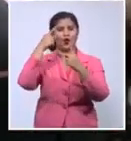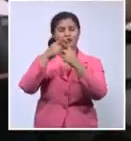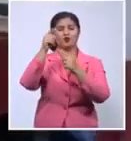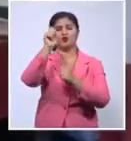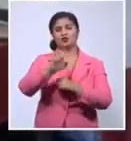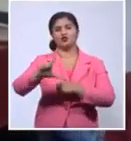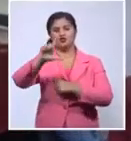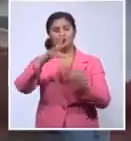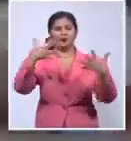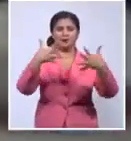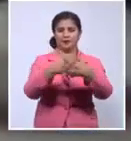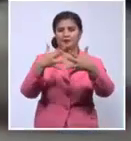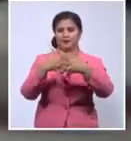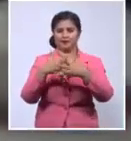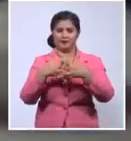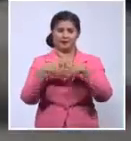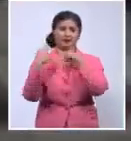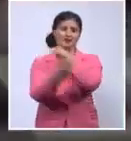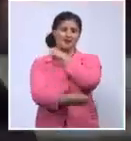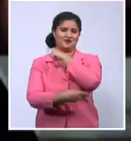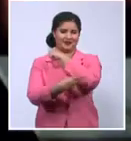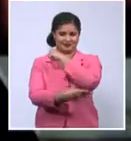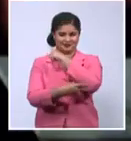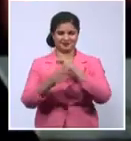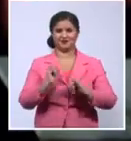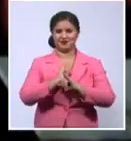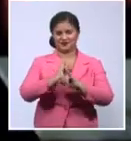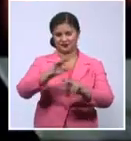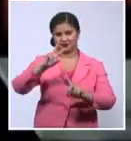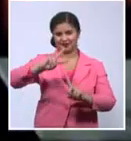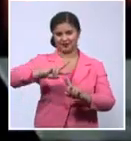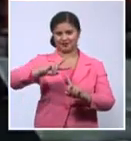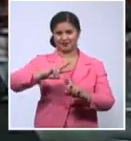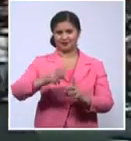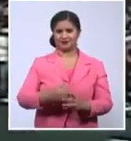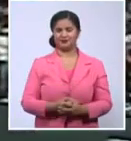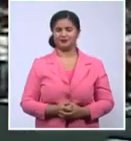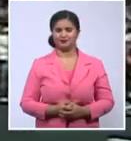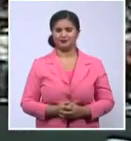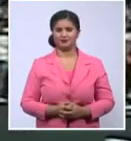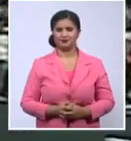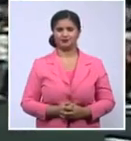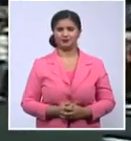y práctica. Jennifer Suizarreta Arias, Sistema Informativo de la Televisión Cubana.